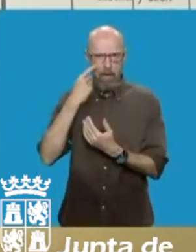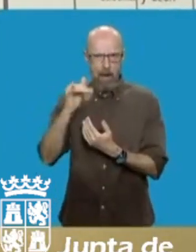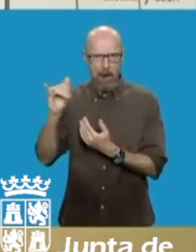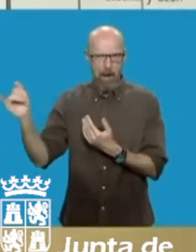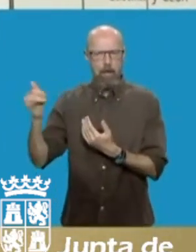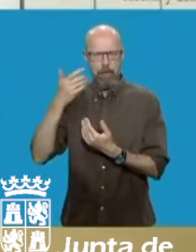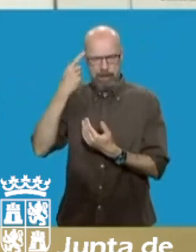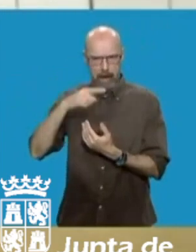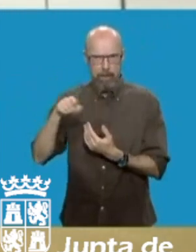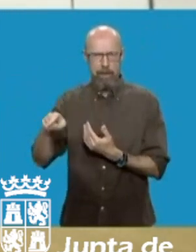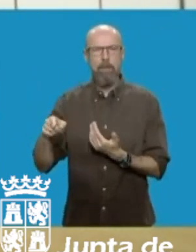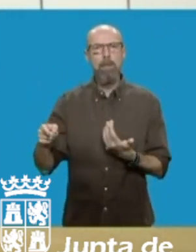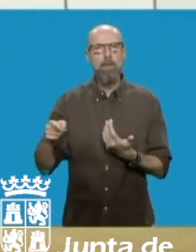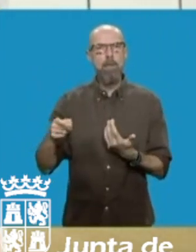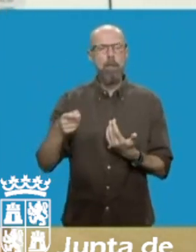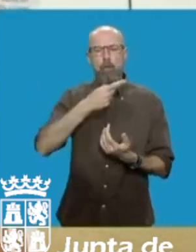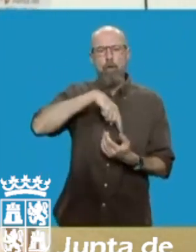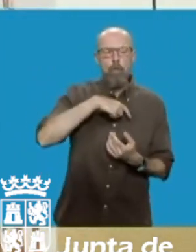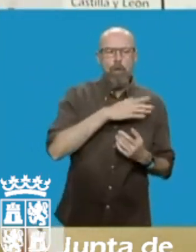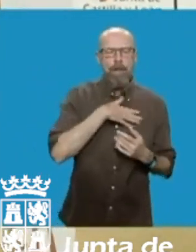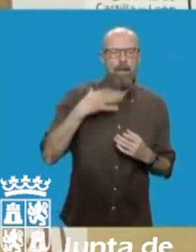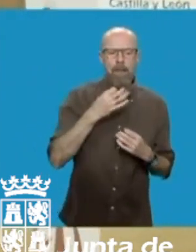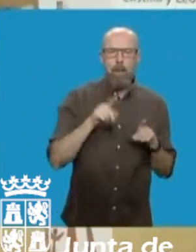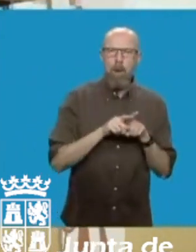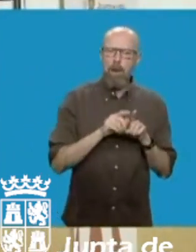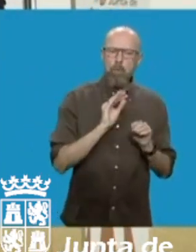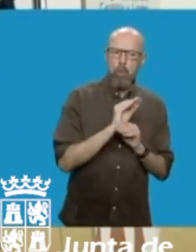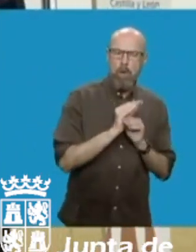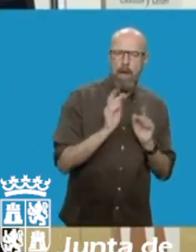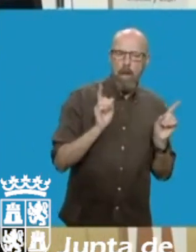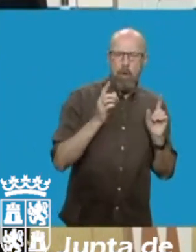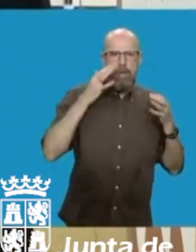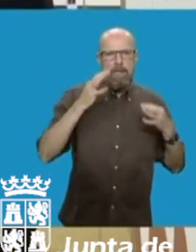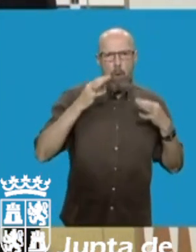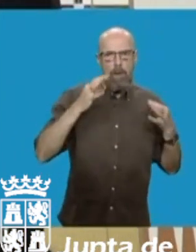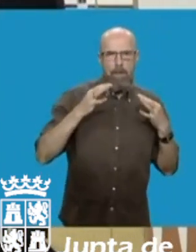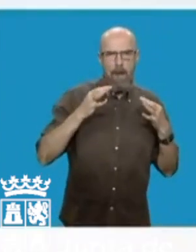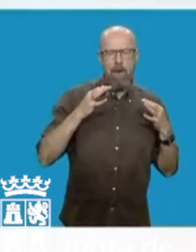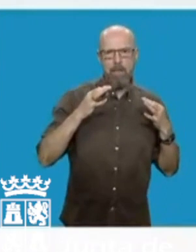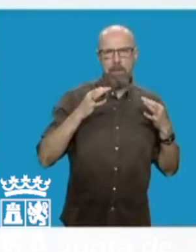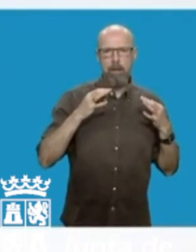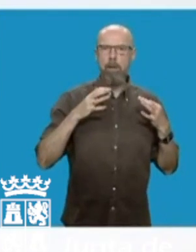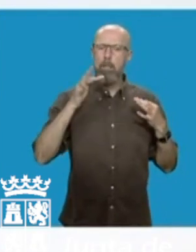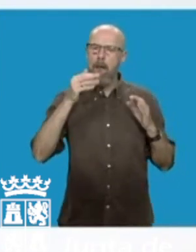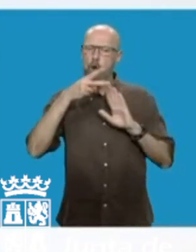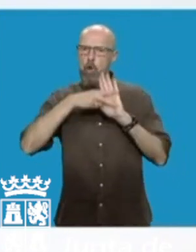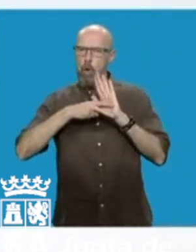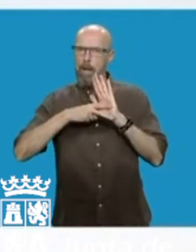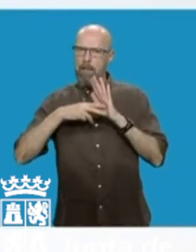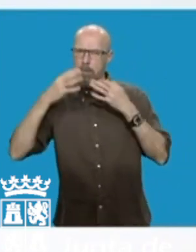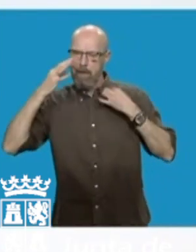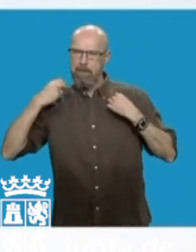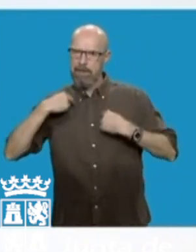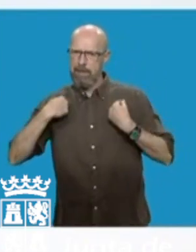cariñosamente, hemos querido conjugar la prudencia y la seguridad en el deporte, cumpliendo la normativa sanitaria en todo momento